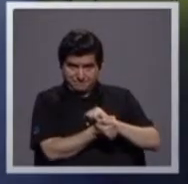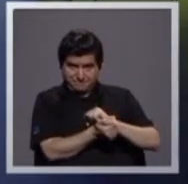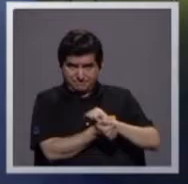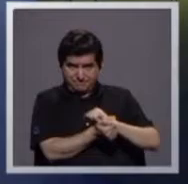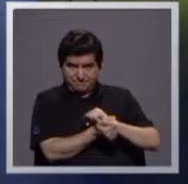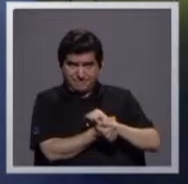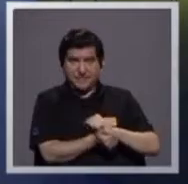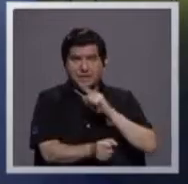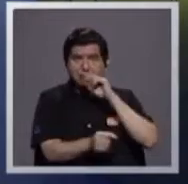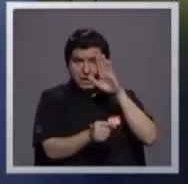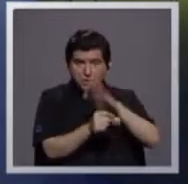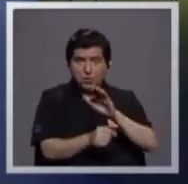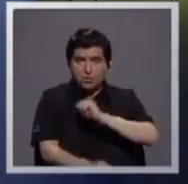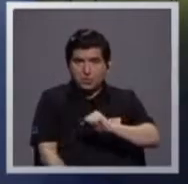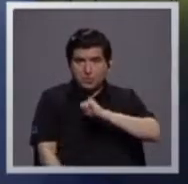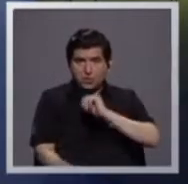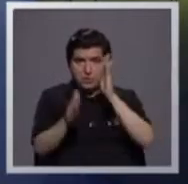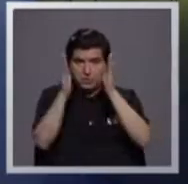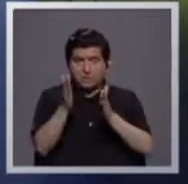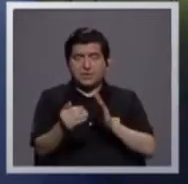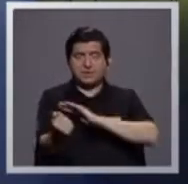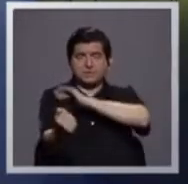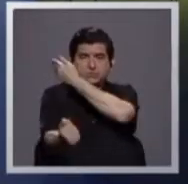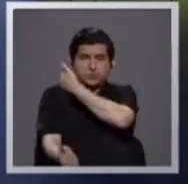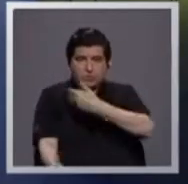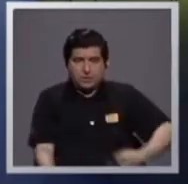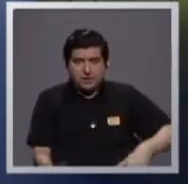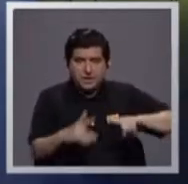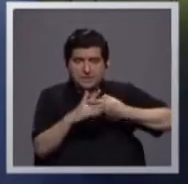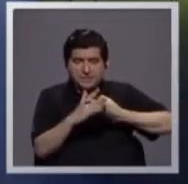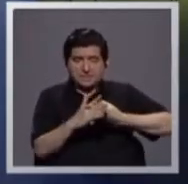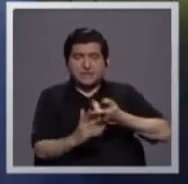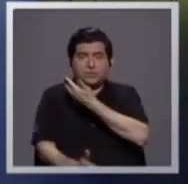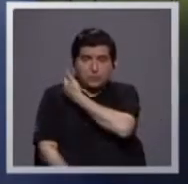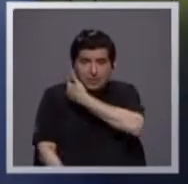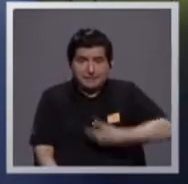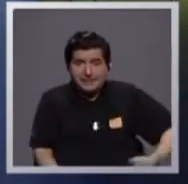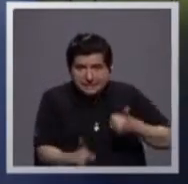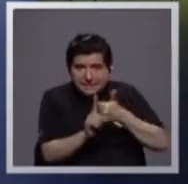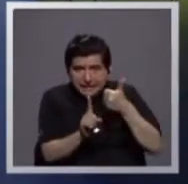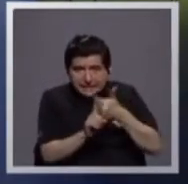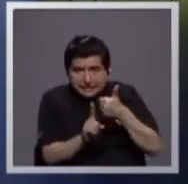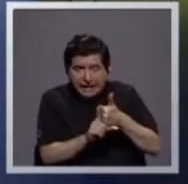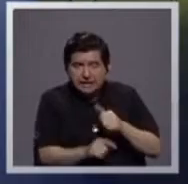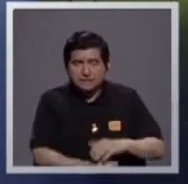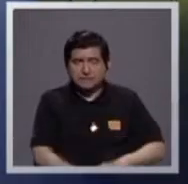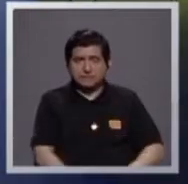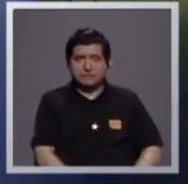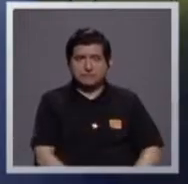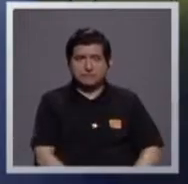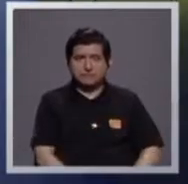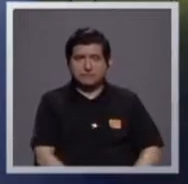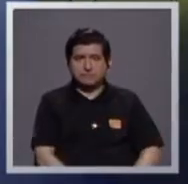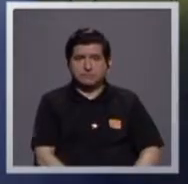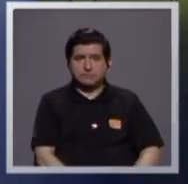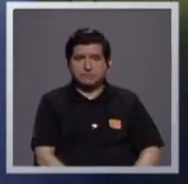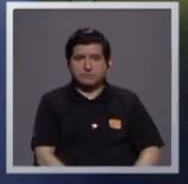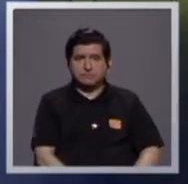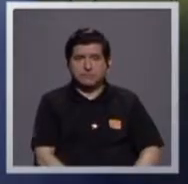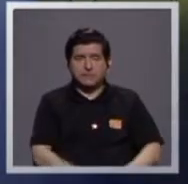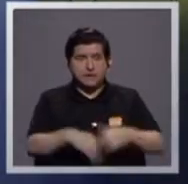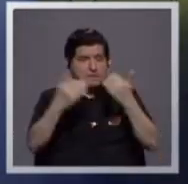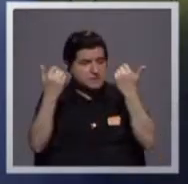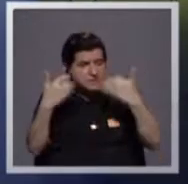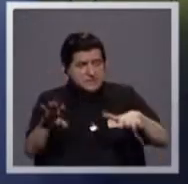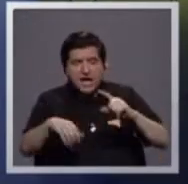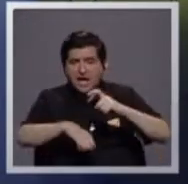el compromiso de las autoridades del Poder Ejecutivo, empezando por el señor presidente, para habiendo quemado